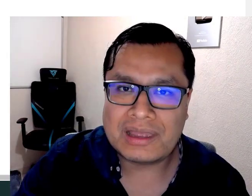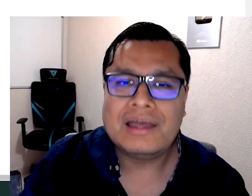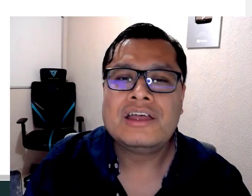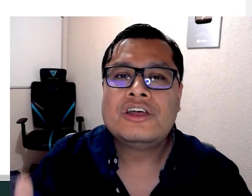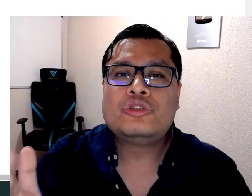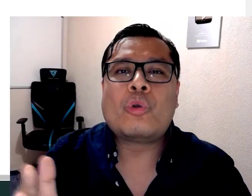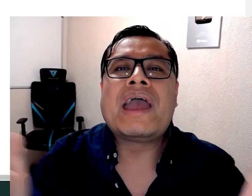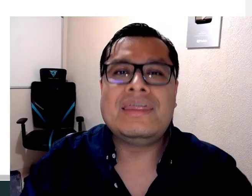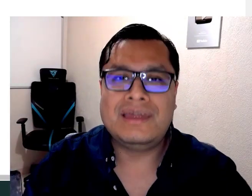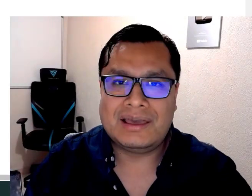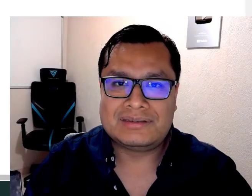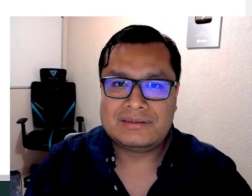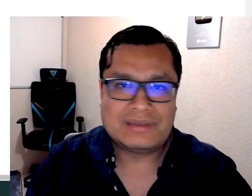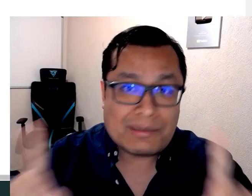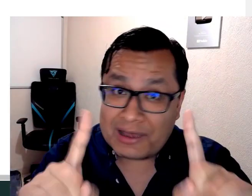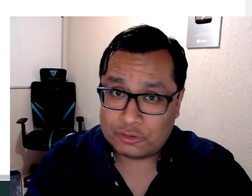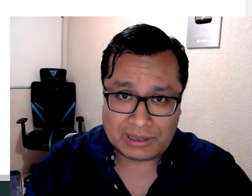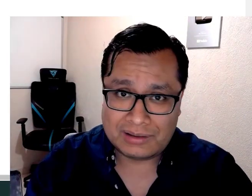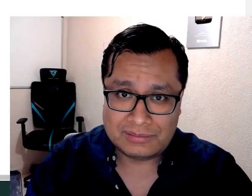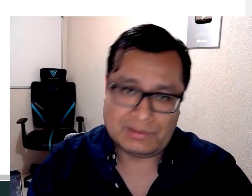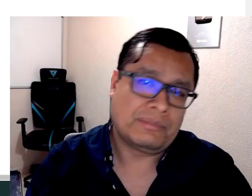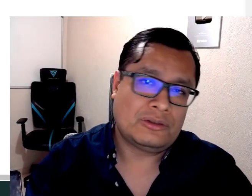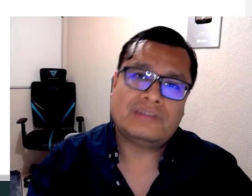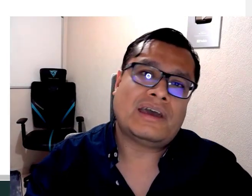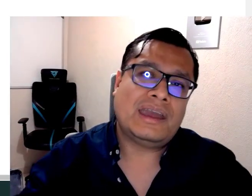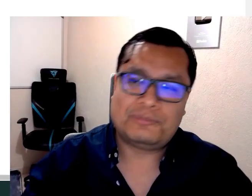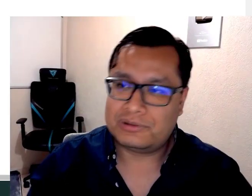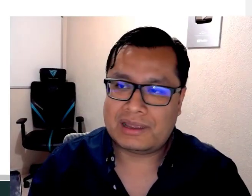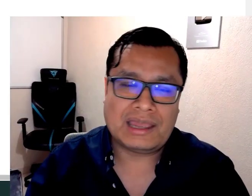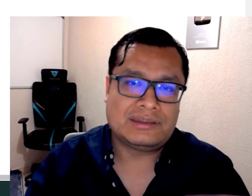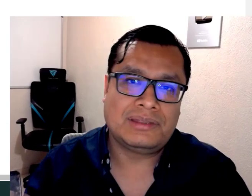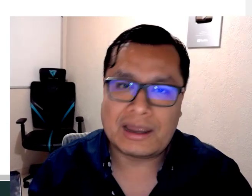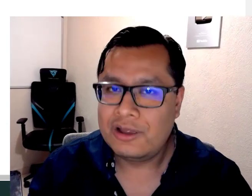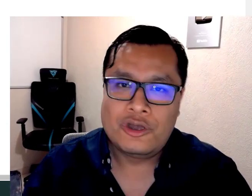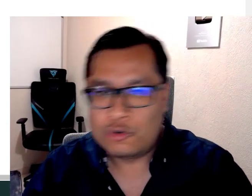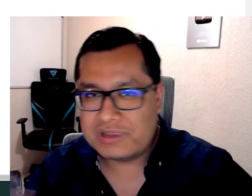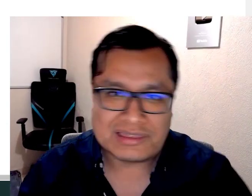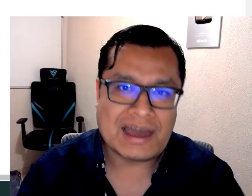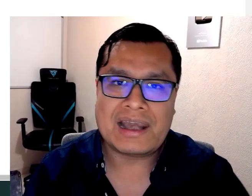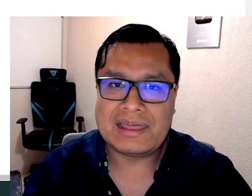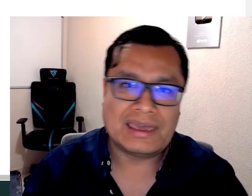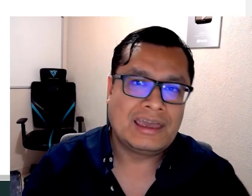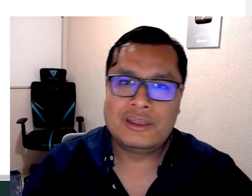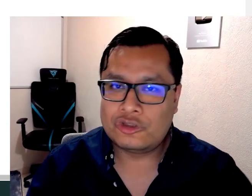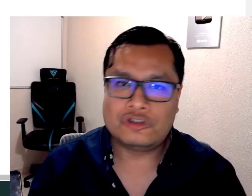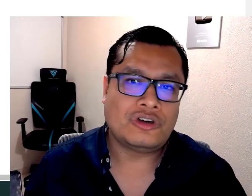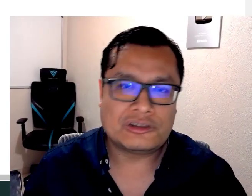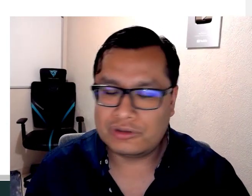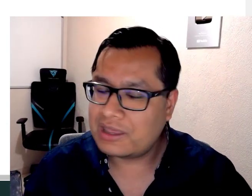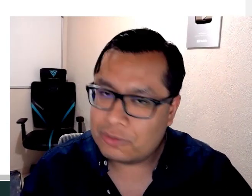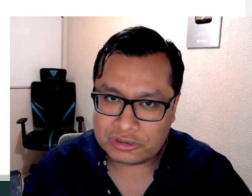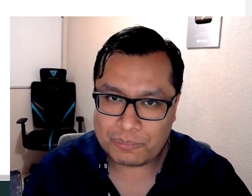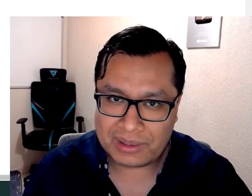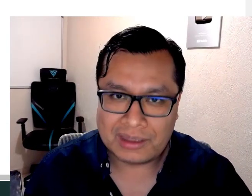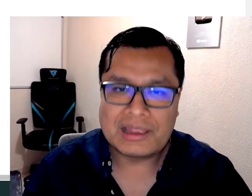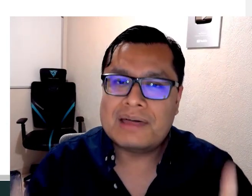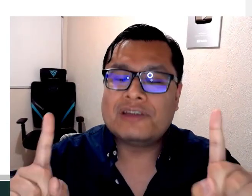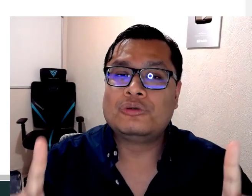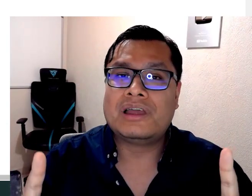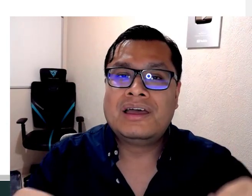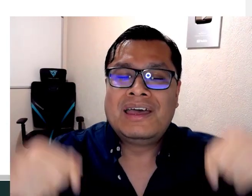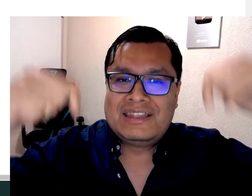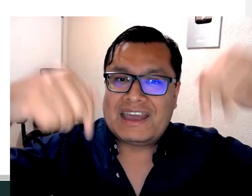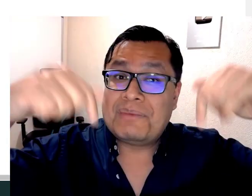pregunta tú qué le dirías nada más una también no exageres tú te quieres aventar una charla de dos horas con ella no se puede